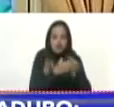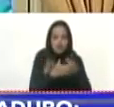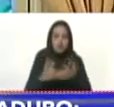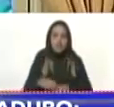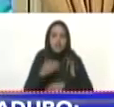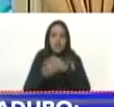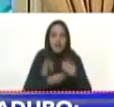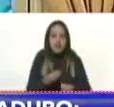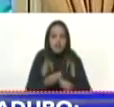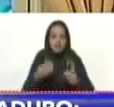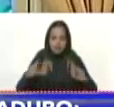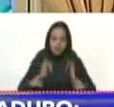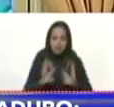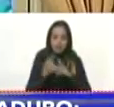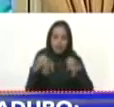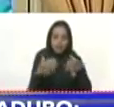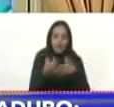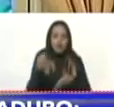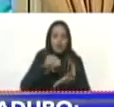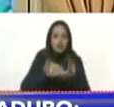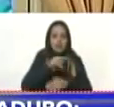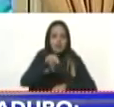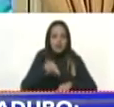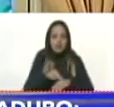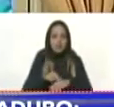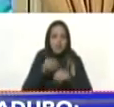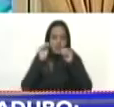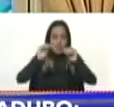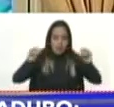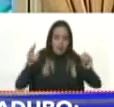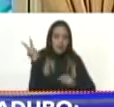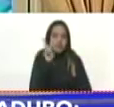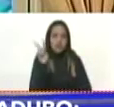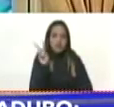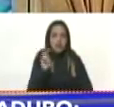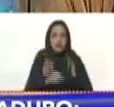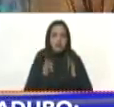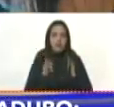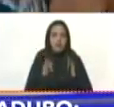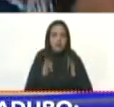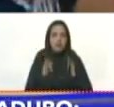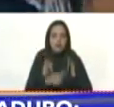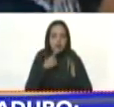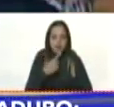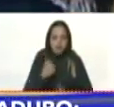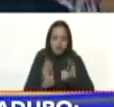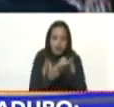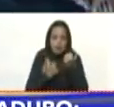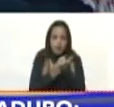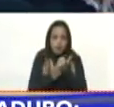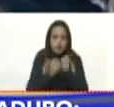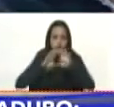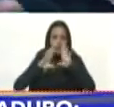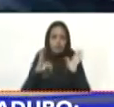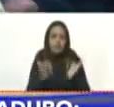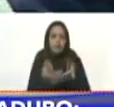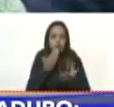de la reunificación nacional. Ese es mi llamado a Venezuela y pido el apoyo del mundo.